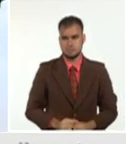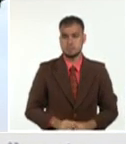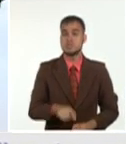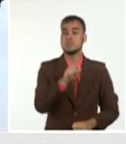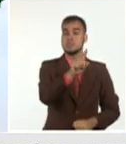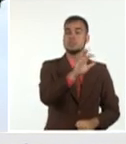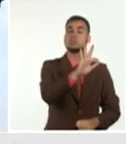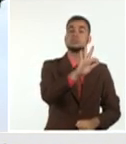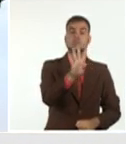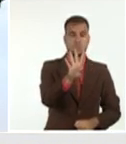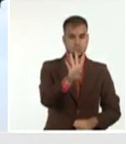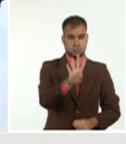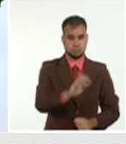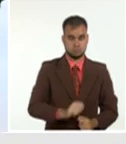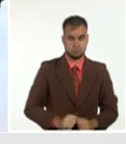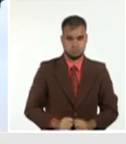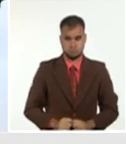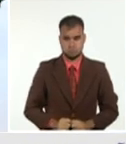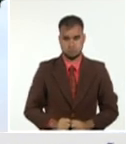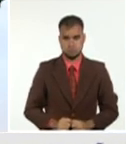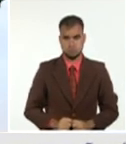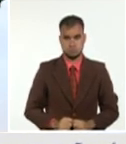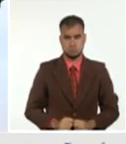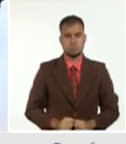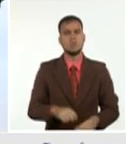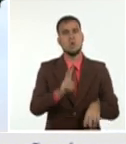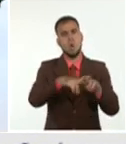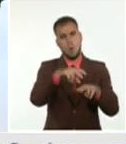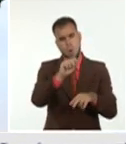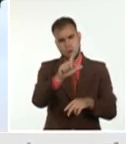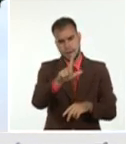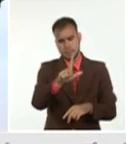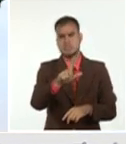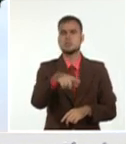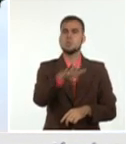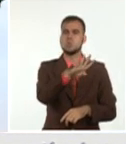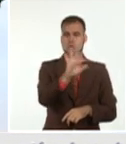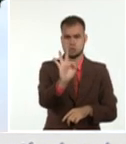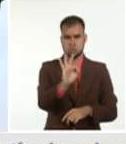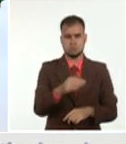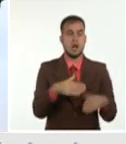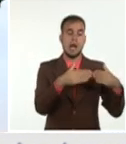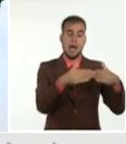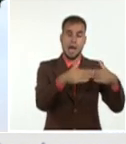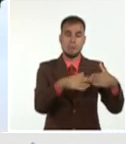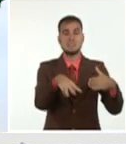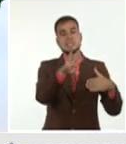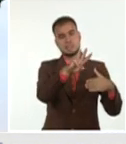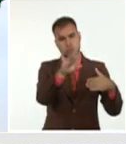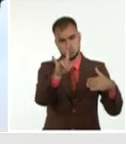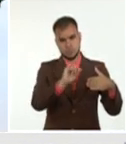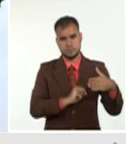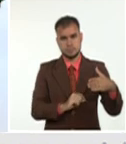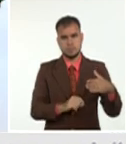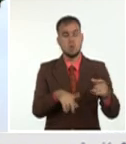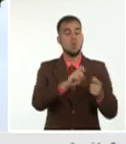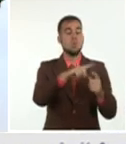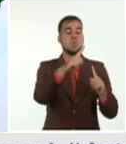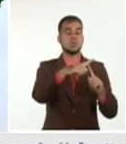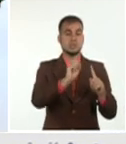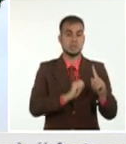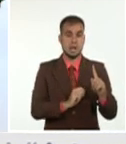ayer. Le sigue Holguín con 48, Granma con 39 y Guantánamo y Las